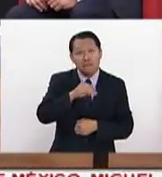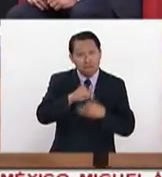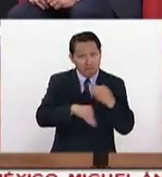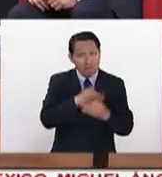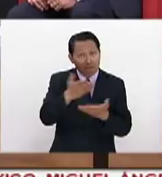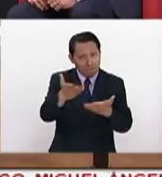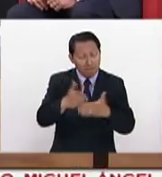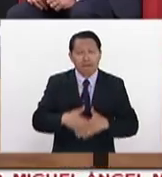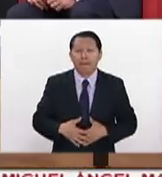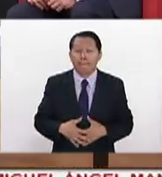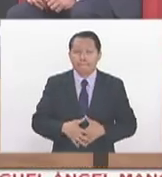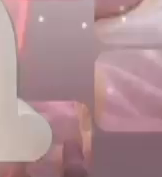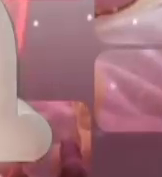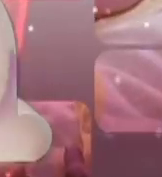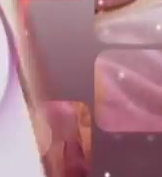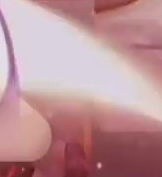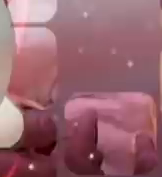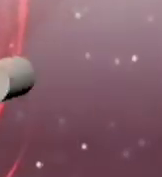todos.